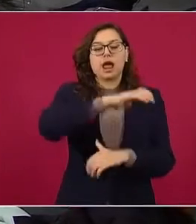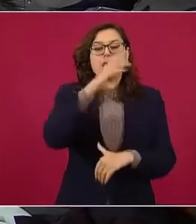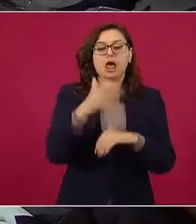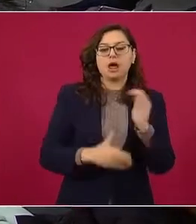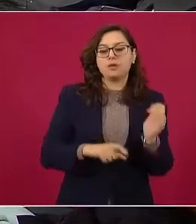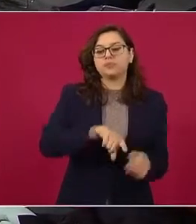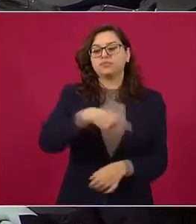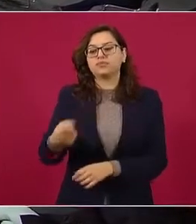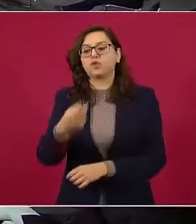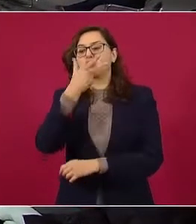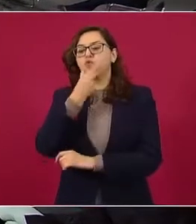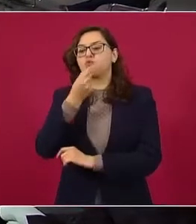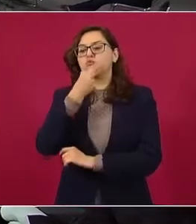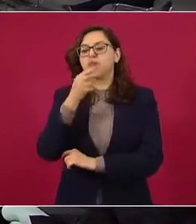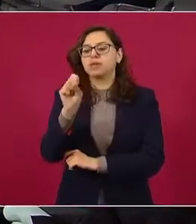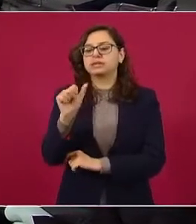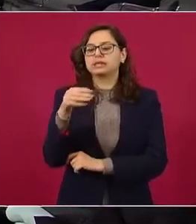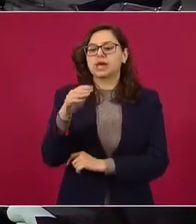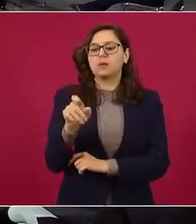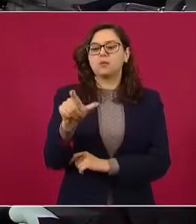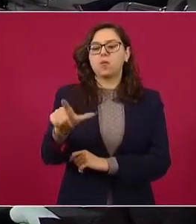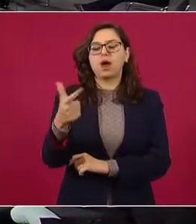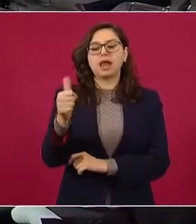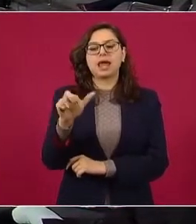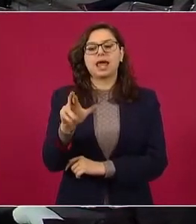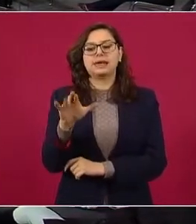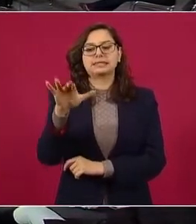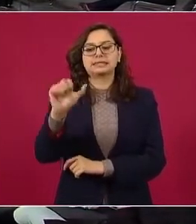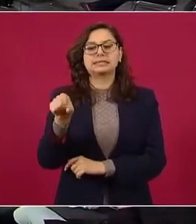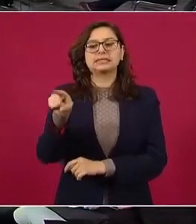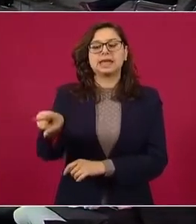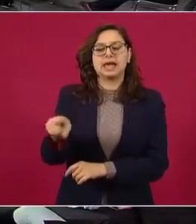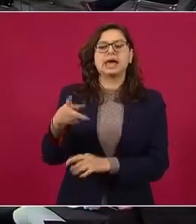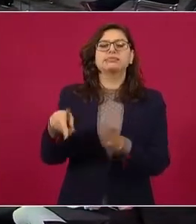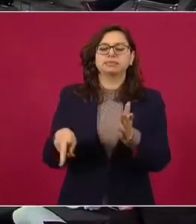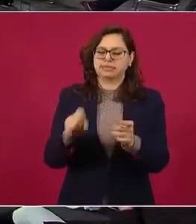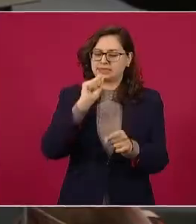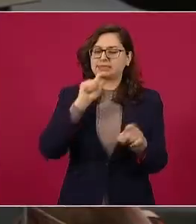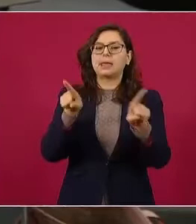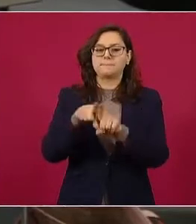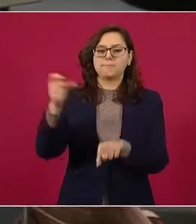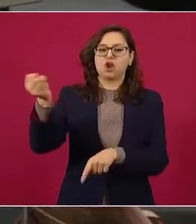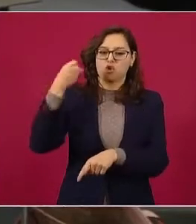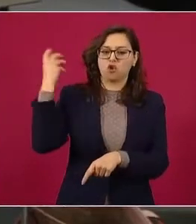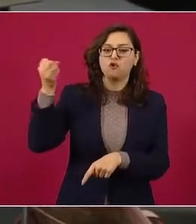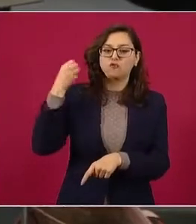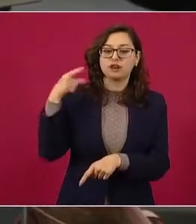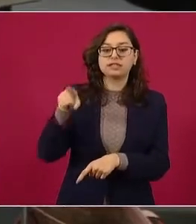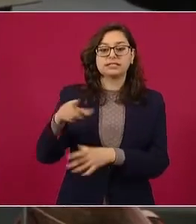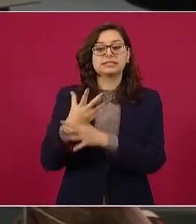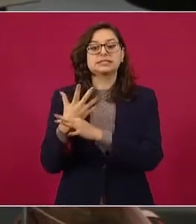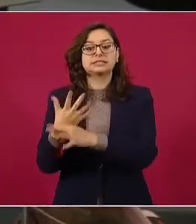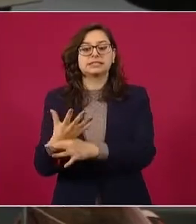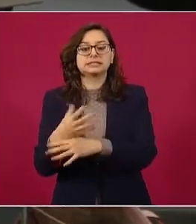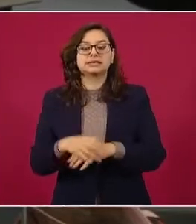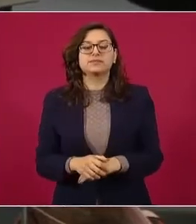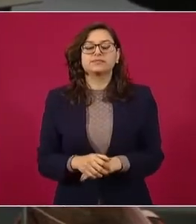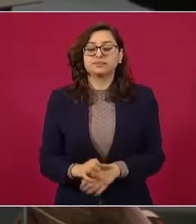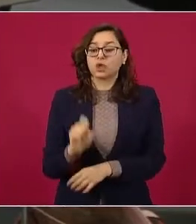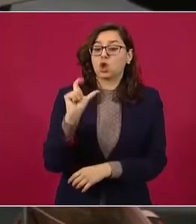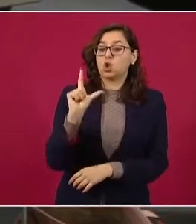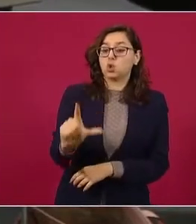igualmente ruedas de prensa como las de usted. Daba a conocer la posibilidad de que el próximo lunes ya se pudiese retomar las